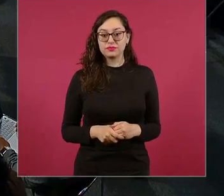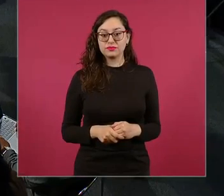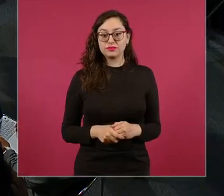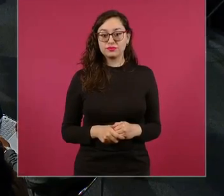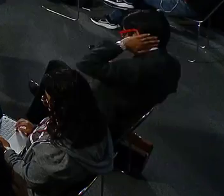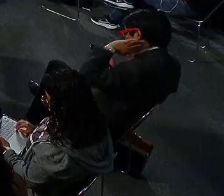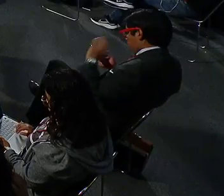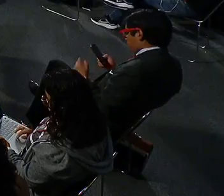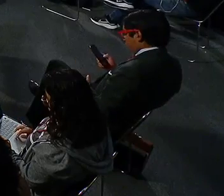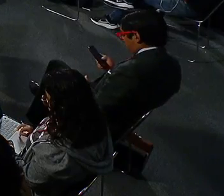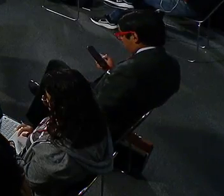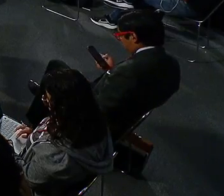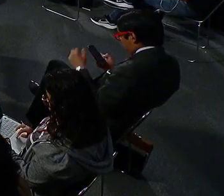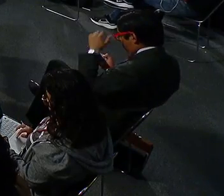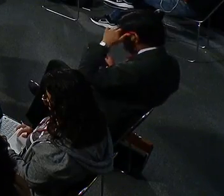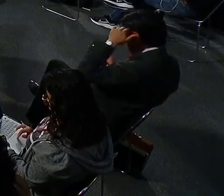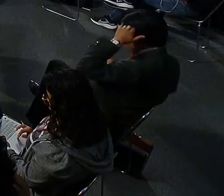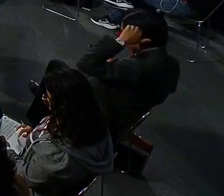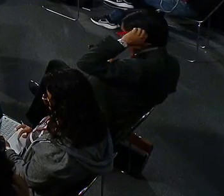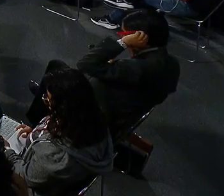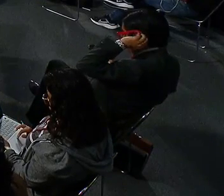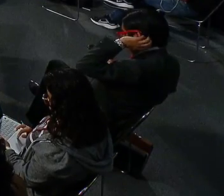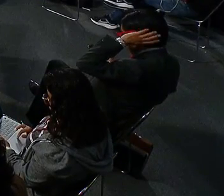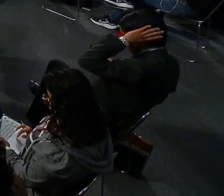en 1994,